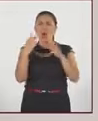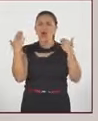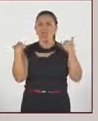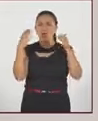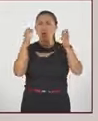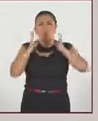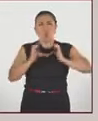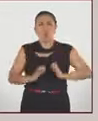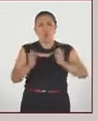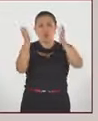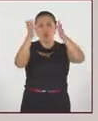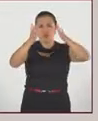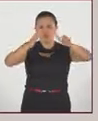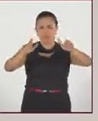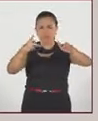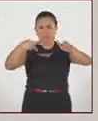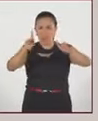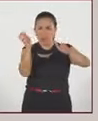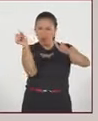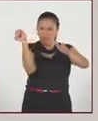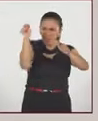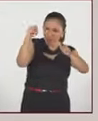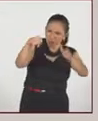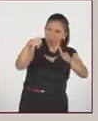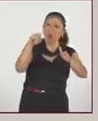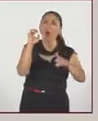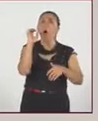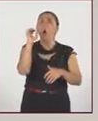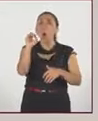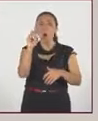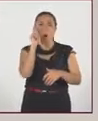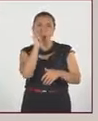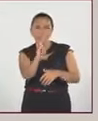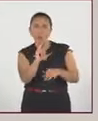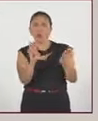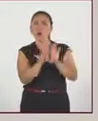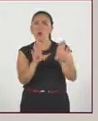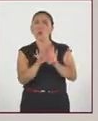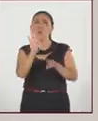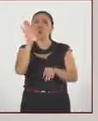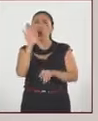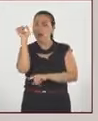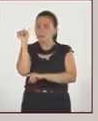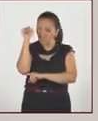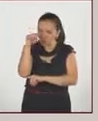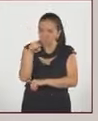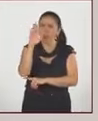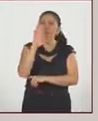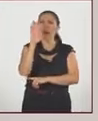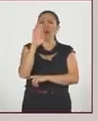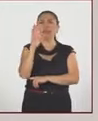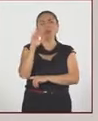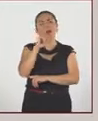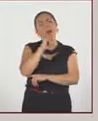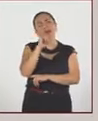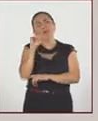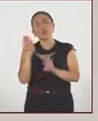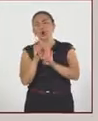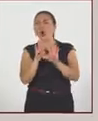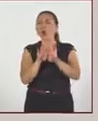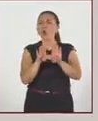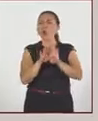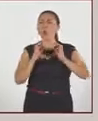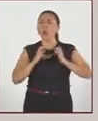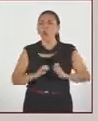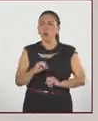otro y la apariencia al inclinarse que se ve como si se hicieran a un lado. Esto es lo que les comentaba del test